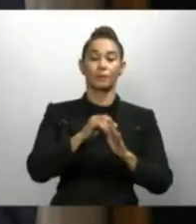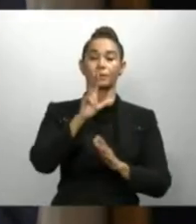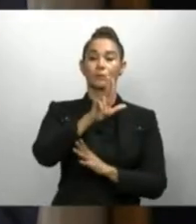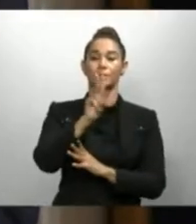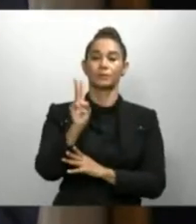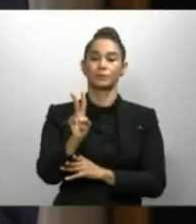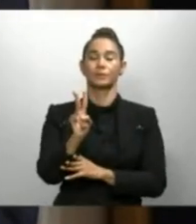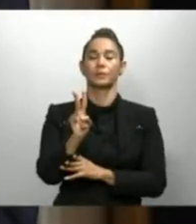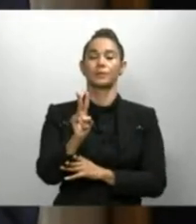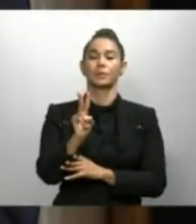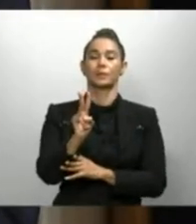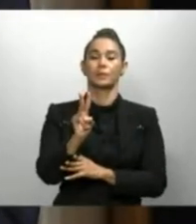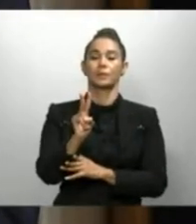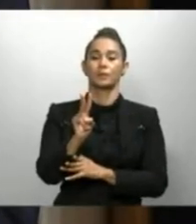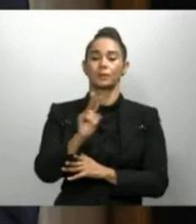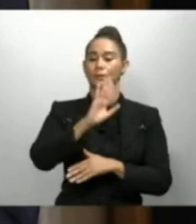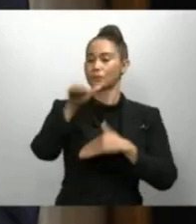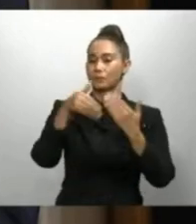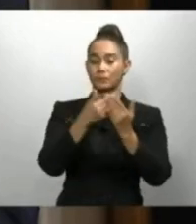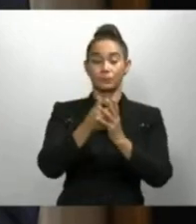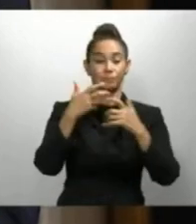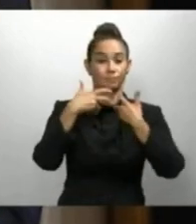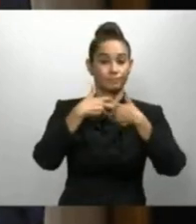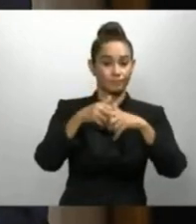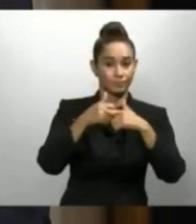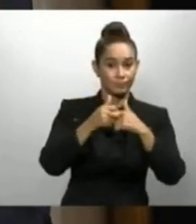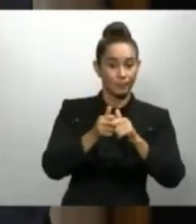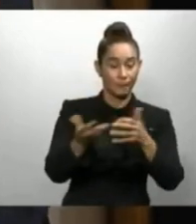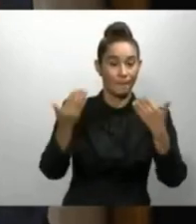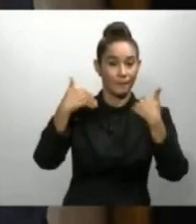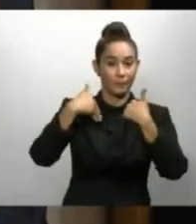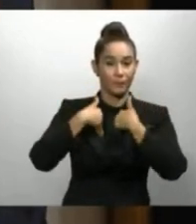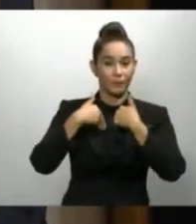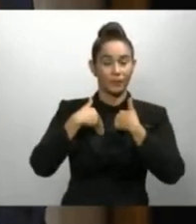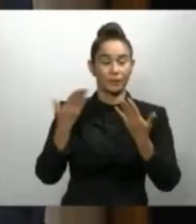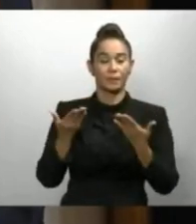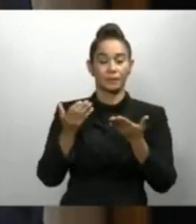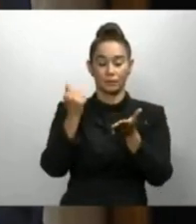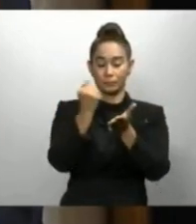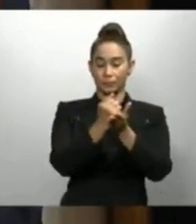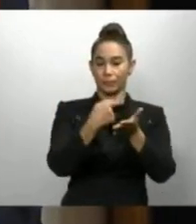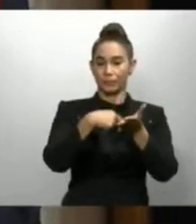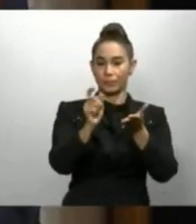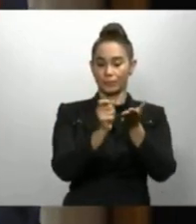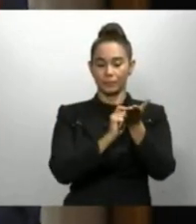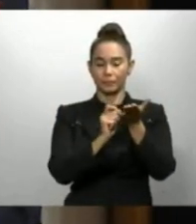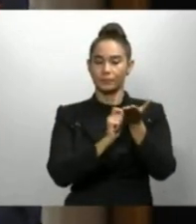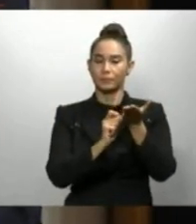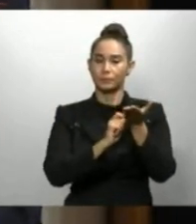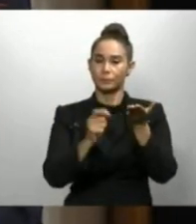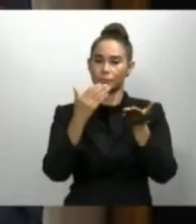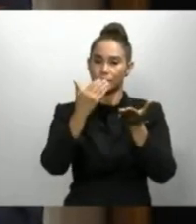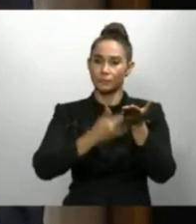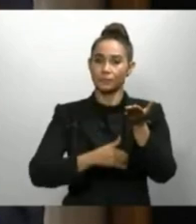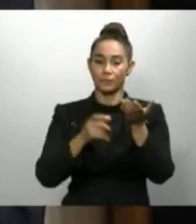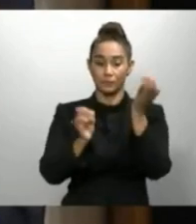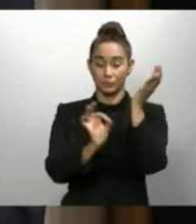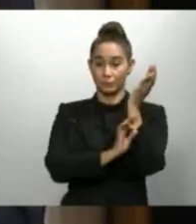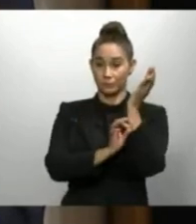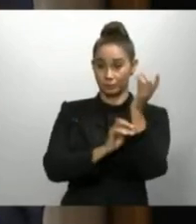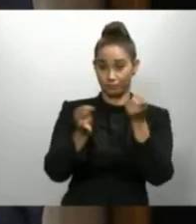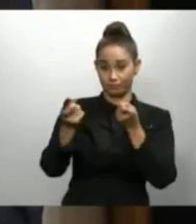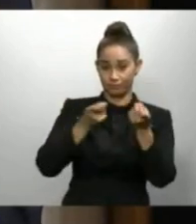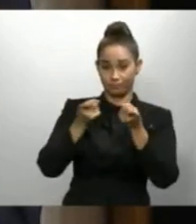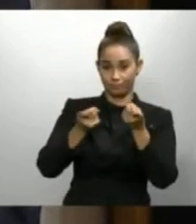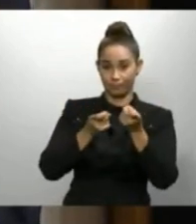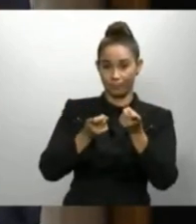32. Cada empresa que cuente con el certificado de inscripción de drogas